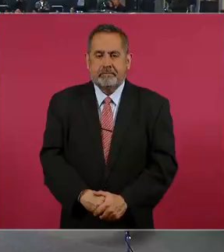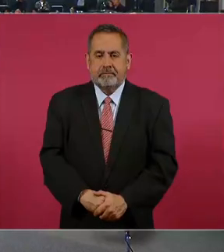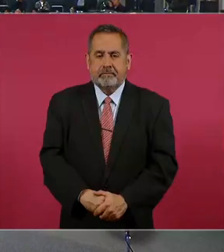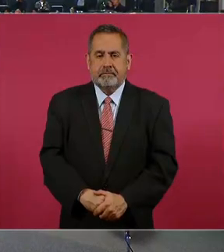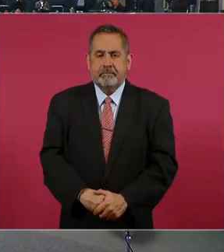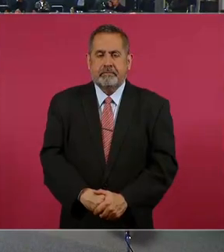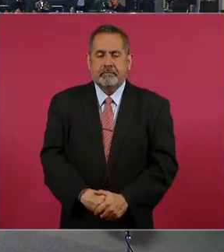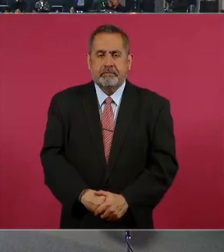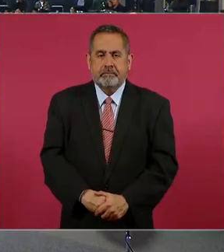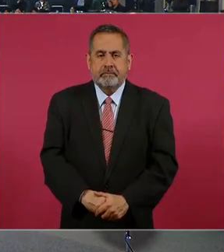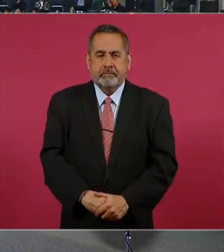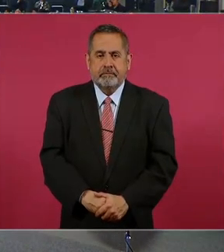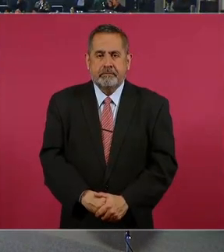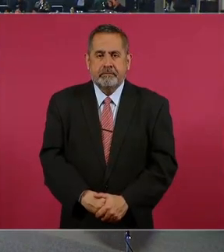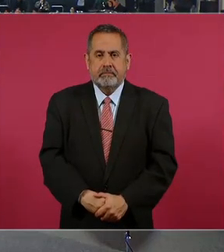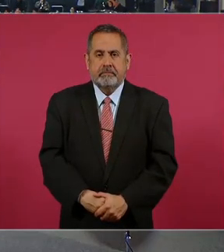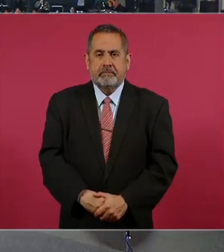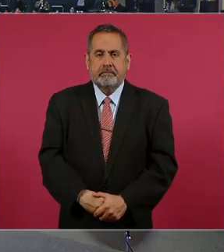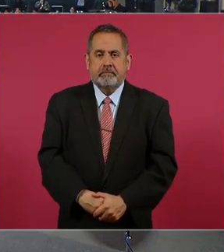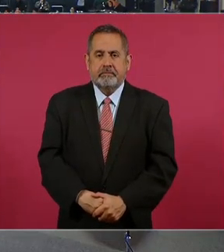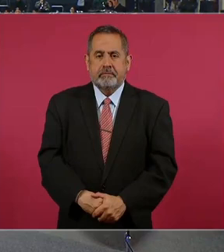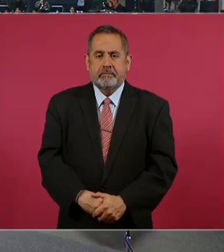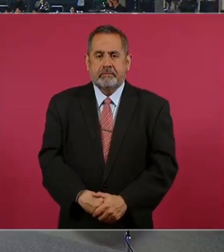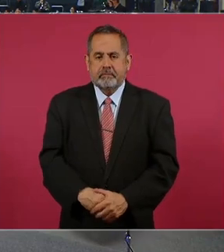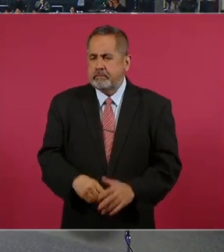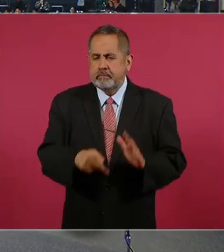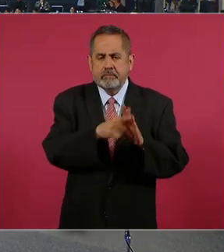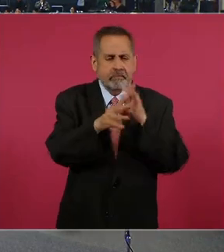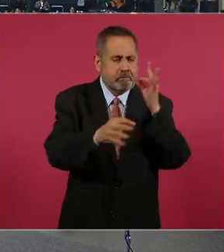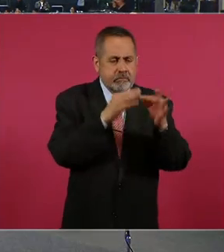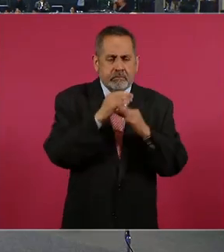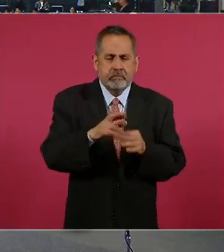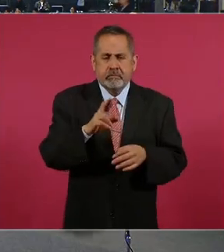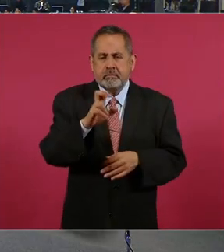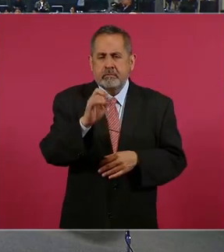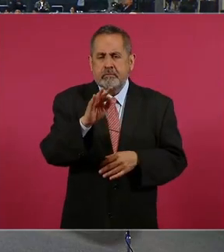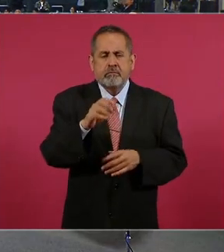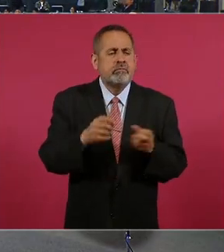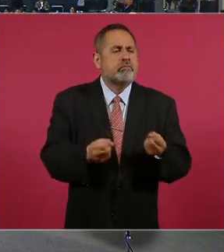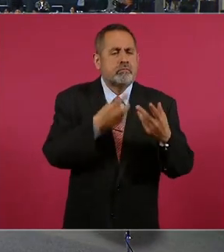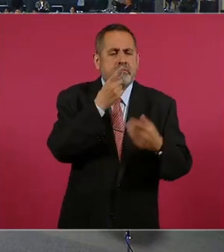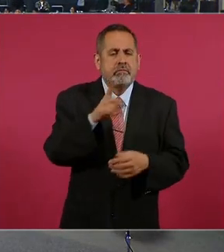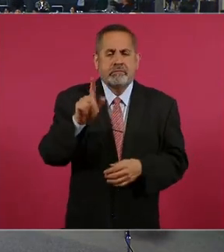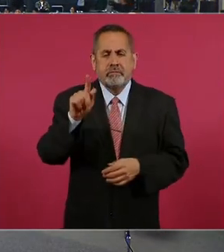El 70 por ciento de la gasolina se importa. ¿Cuánto dice el reforma? El 70 por gasolina.